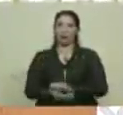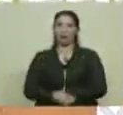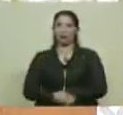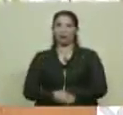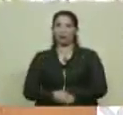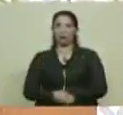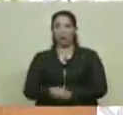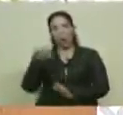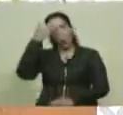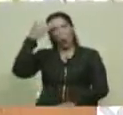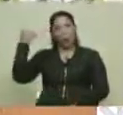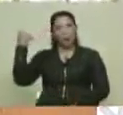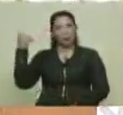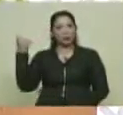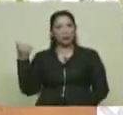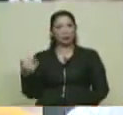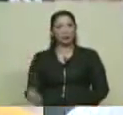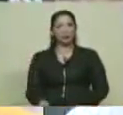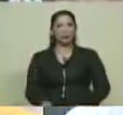olvidó